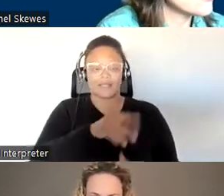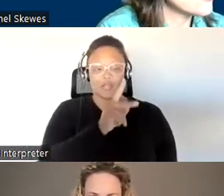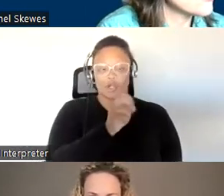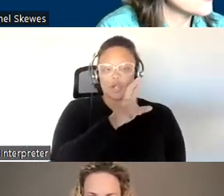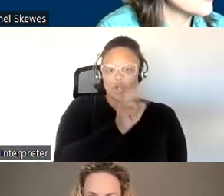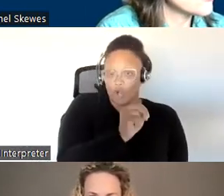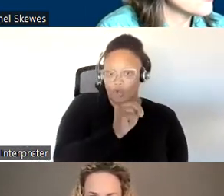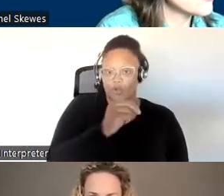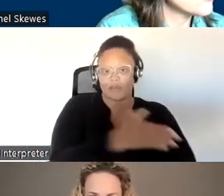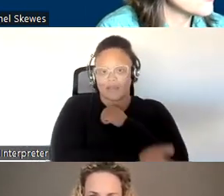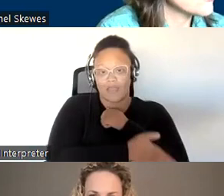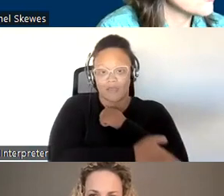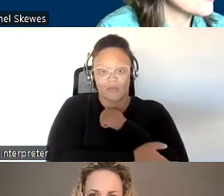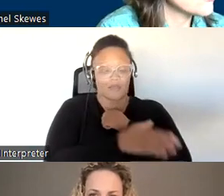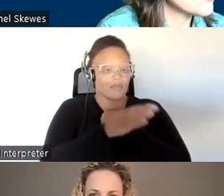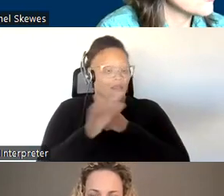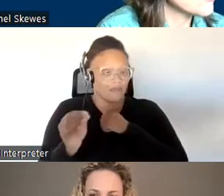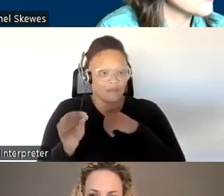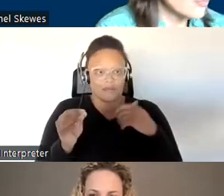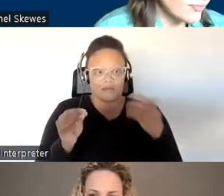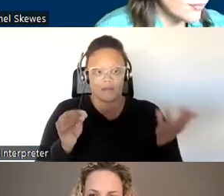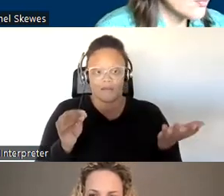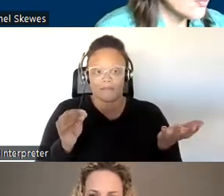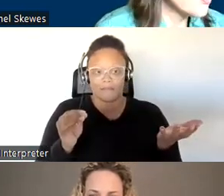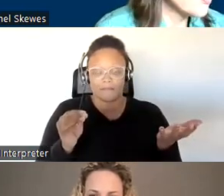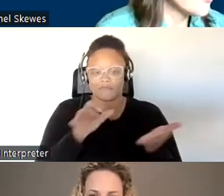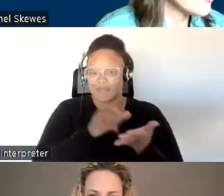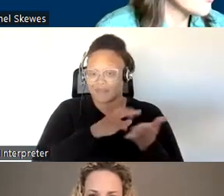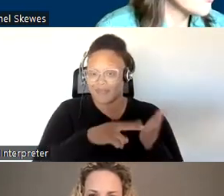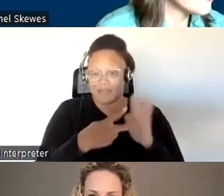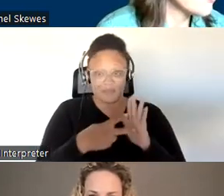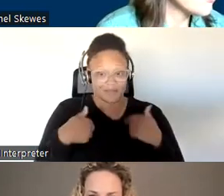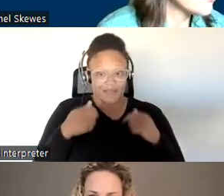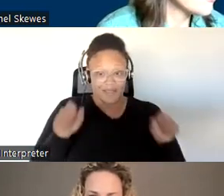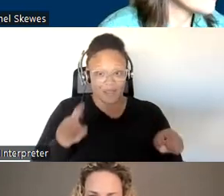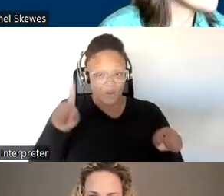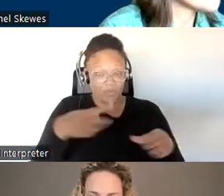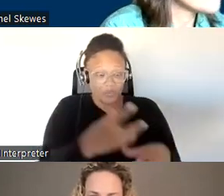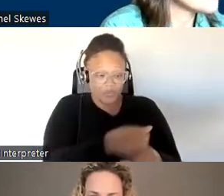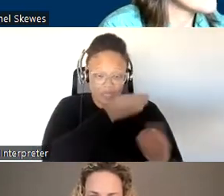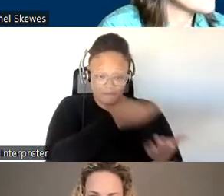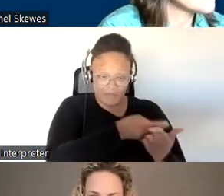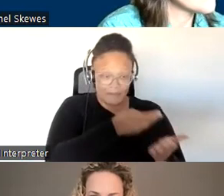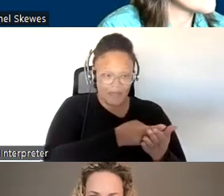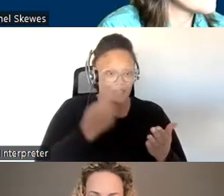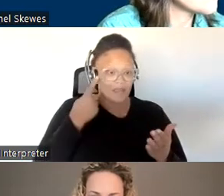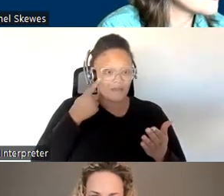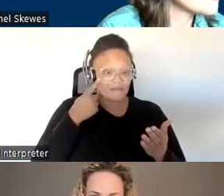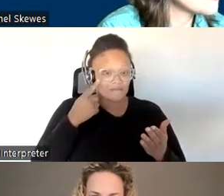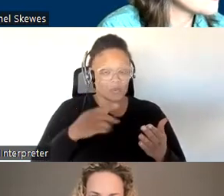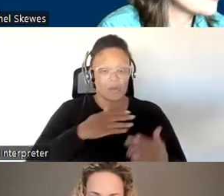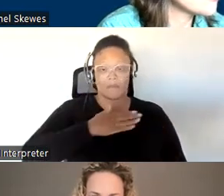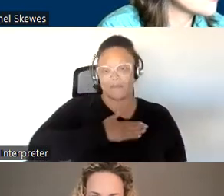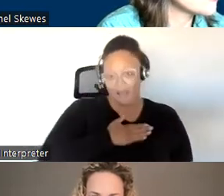condado de ellos, que solamente puedo recibir los estipendios de mi condado. Pero eso se me hace